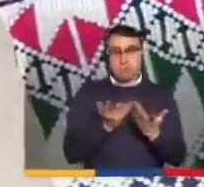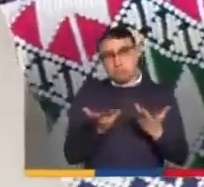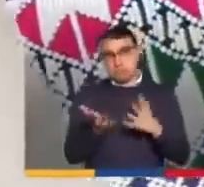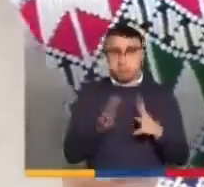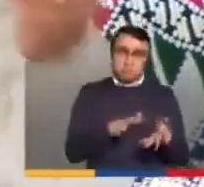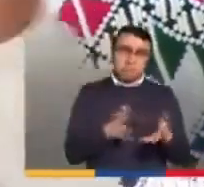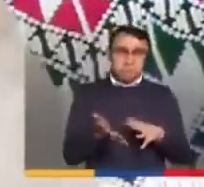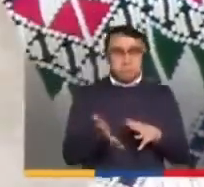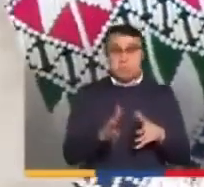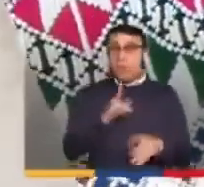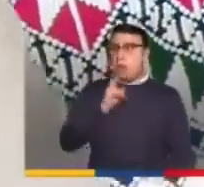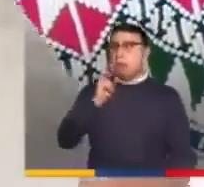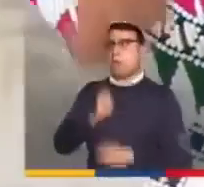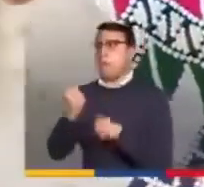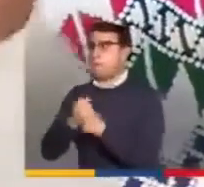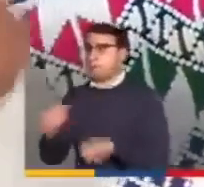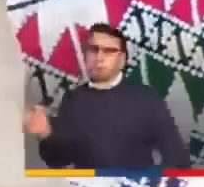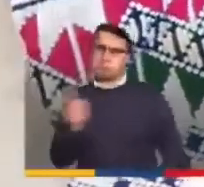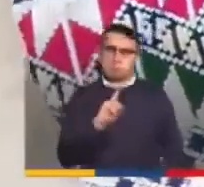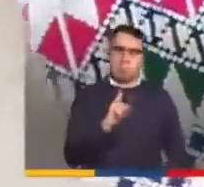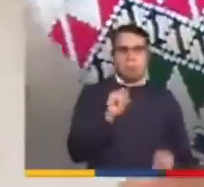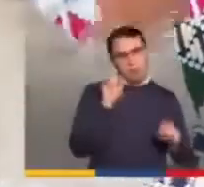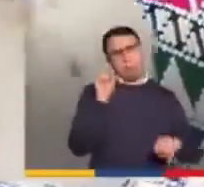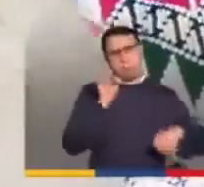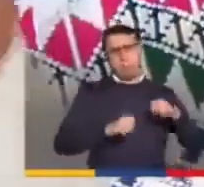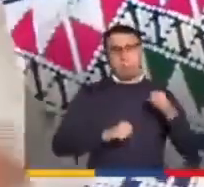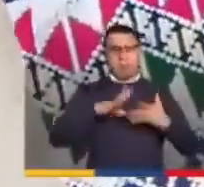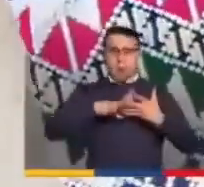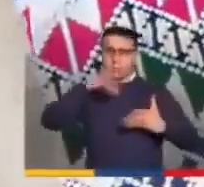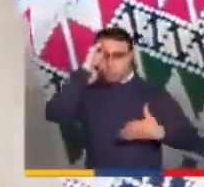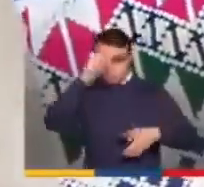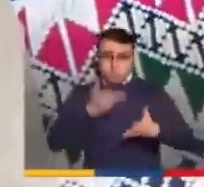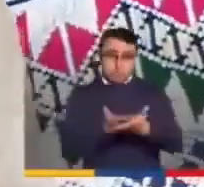Y empezamos incluso a fabricar partes